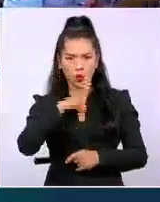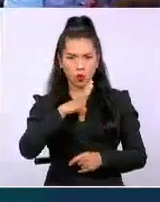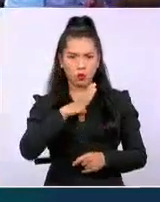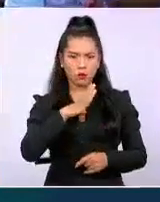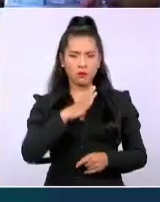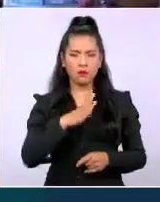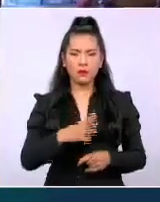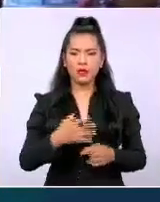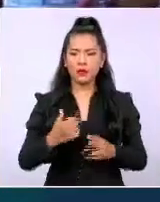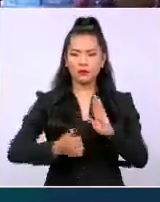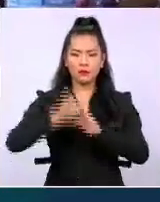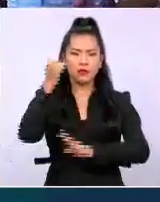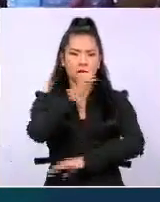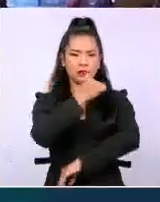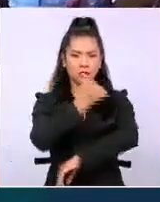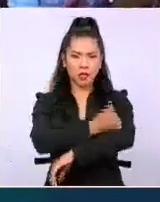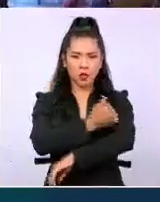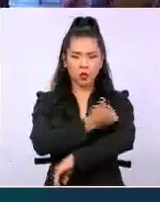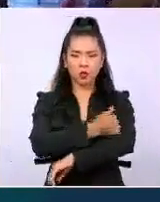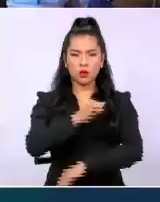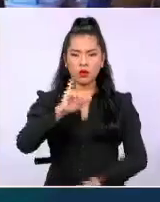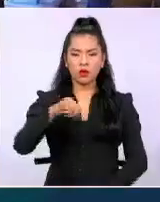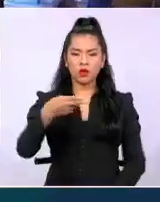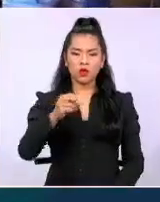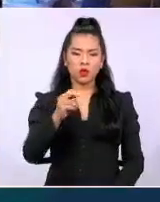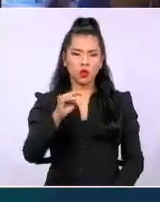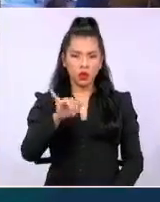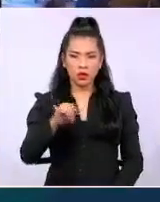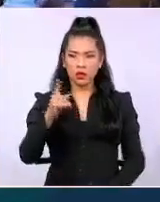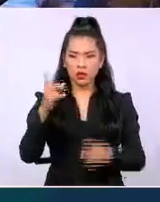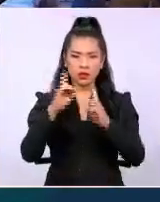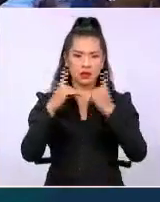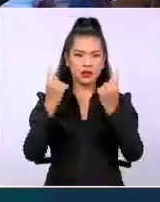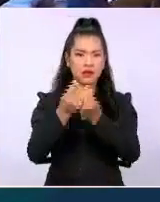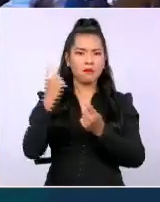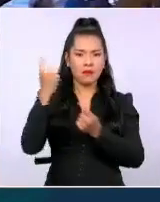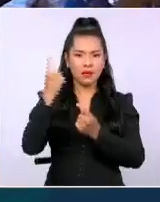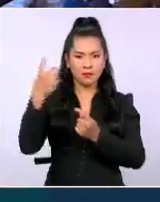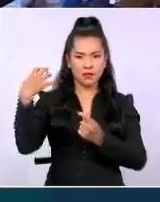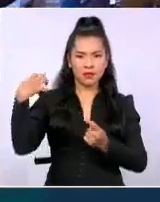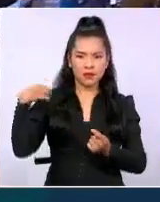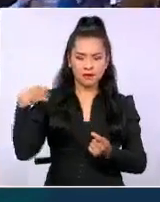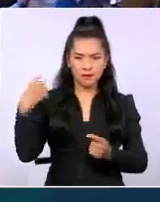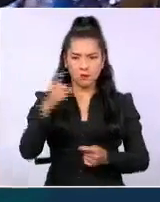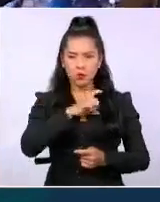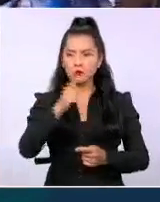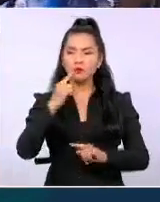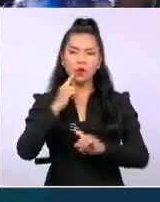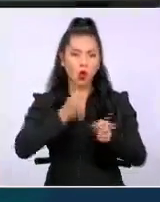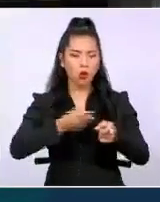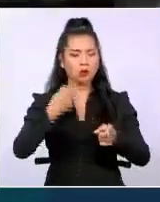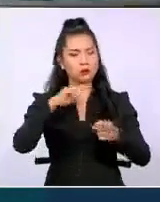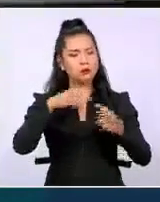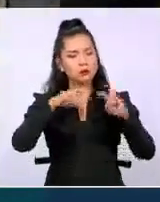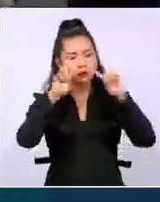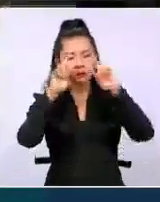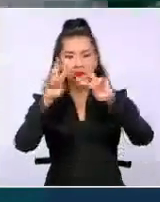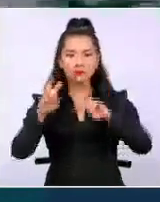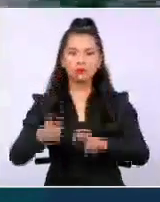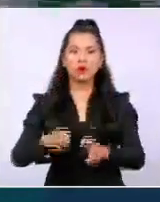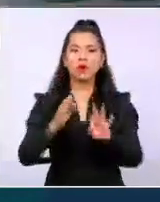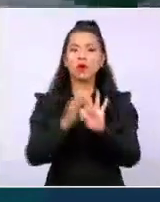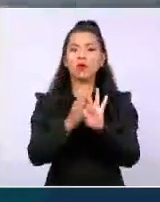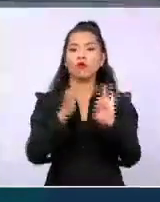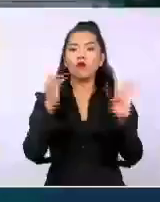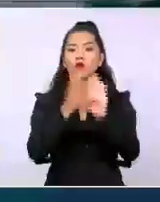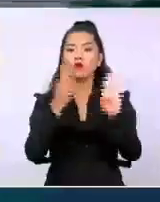primero Johnny Aguilera Montesinos, el comandante departamental, se ha procedido al control de las flotas que se dirigían de la